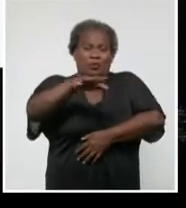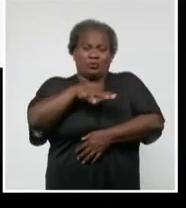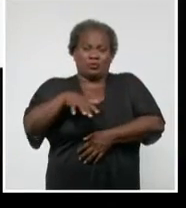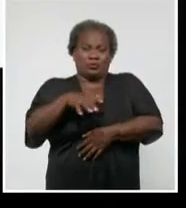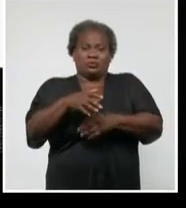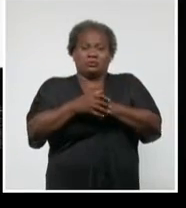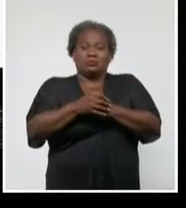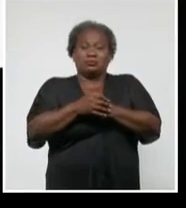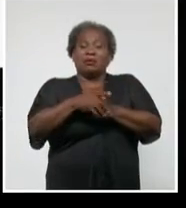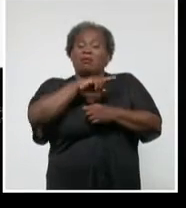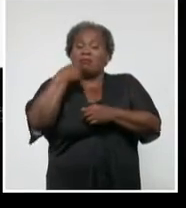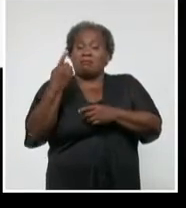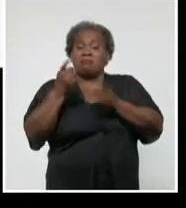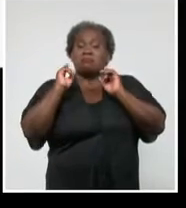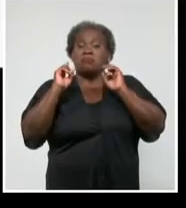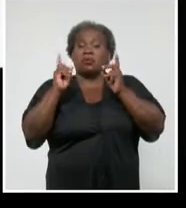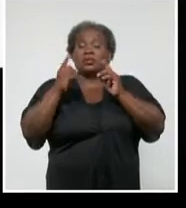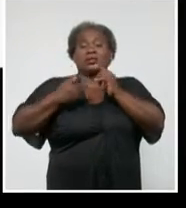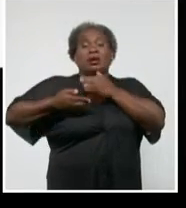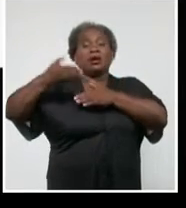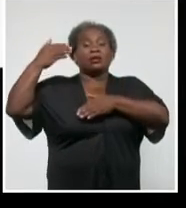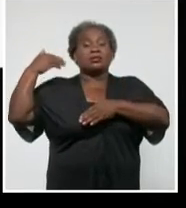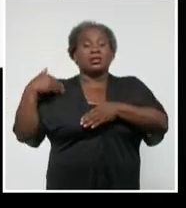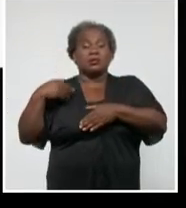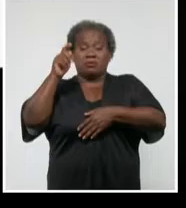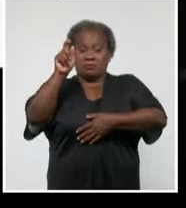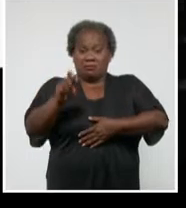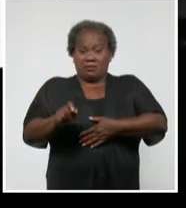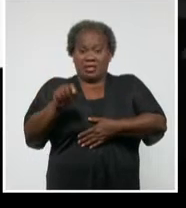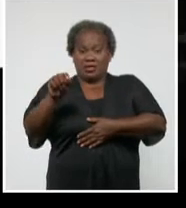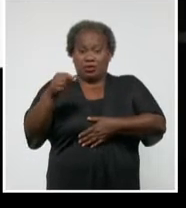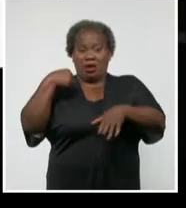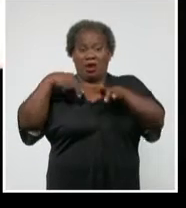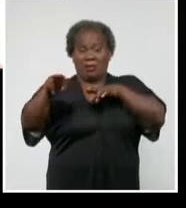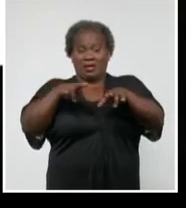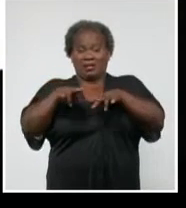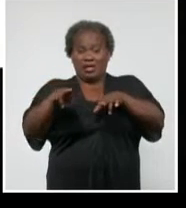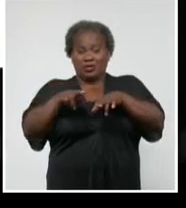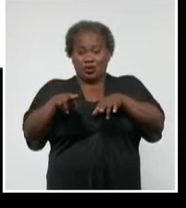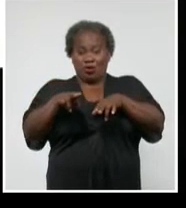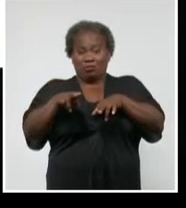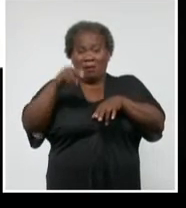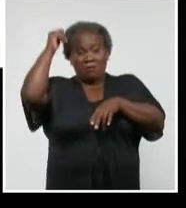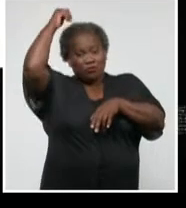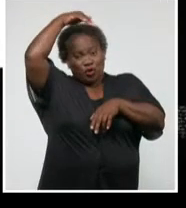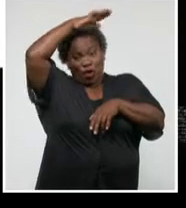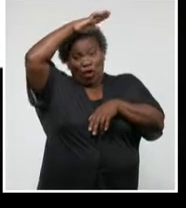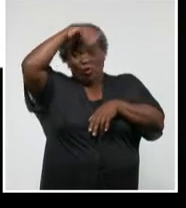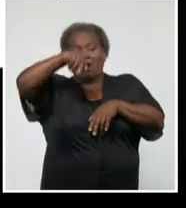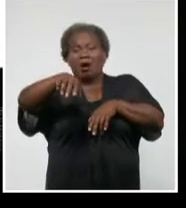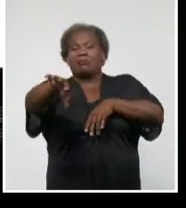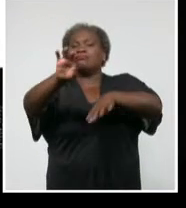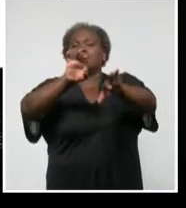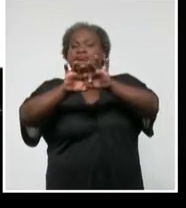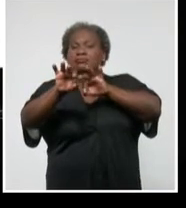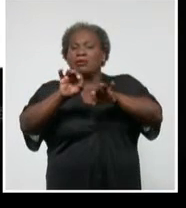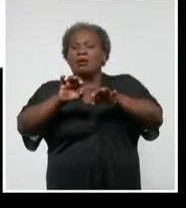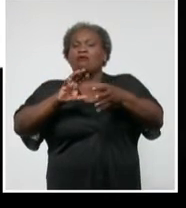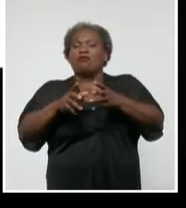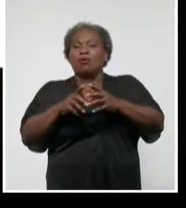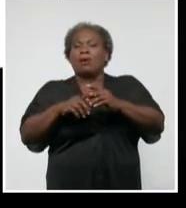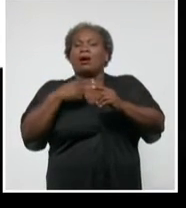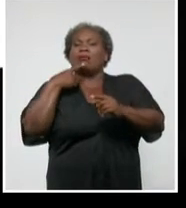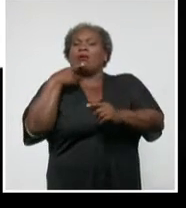al fracaso de las políticas anteriores, estos personajes y la administración Trump han elegido para su estrategia hegemónica atacar